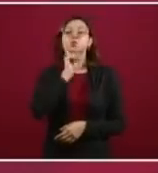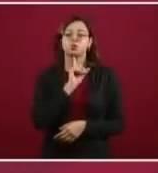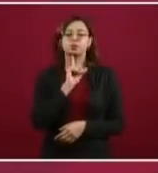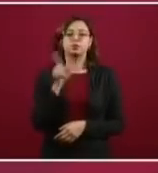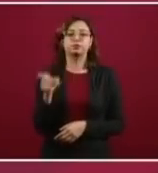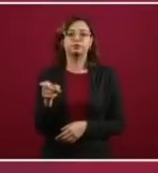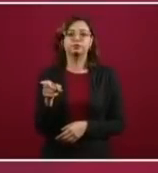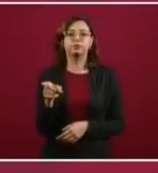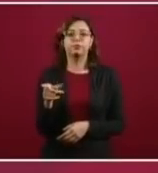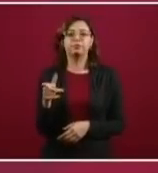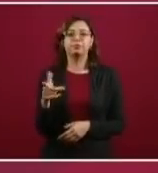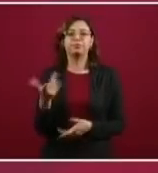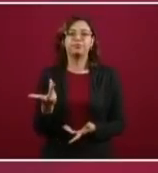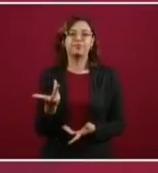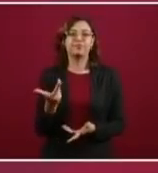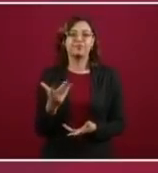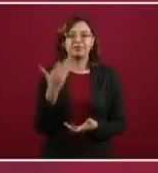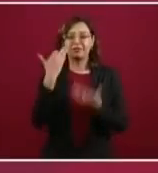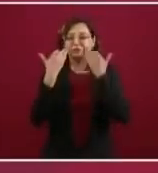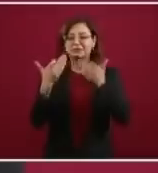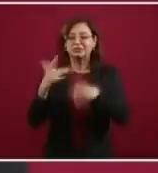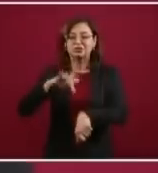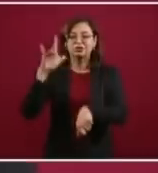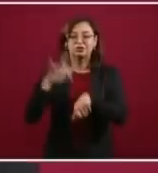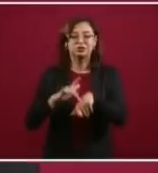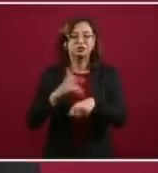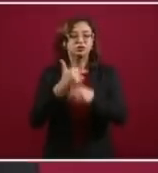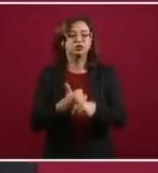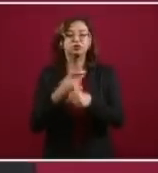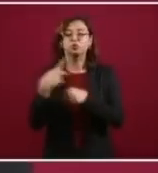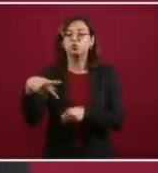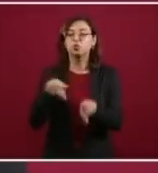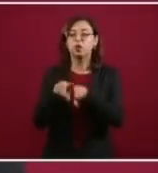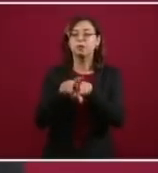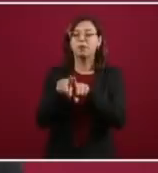que padeció por la desaparición de su hermano,